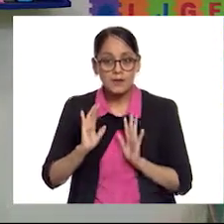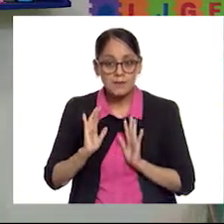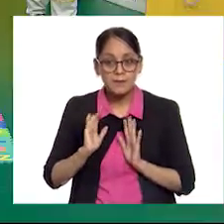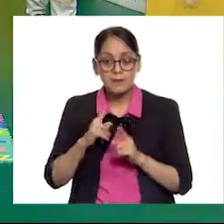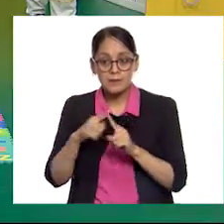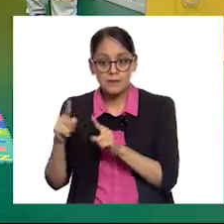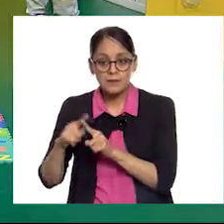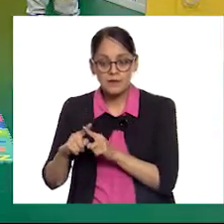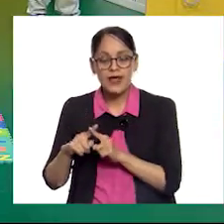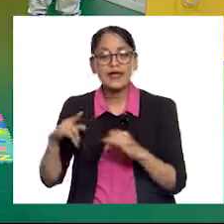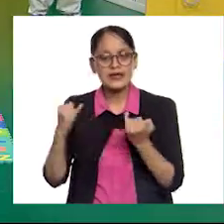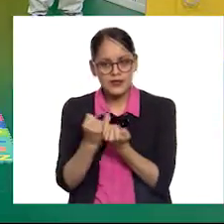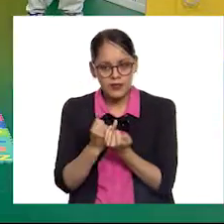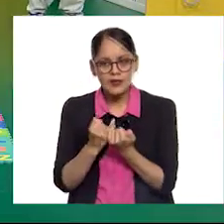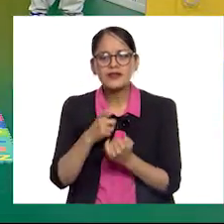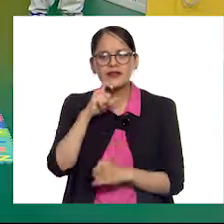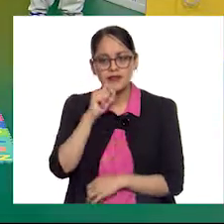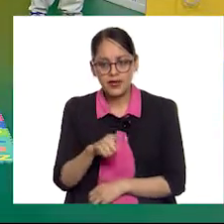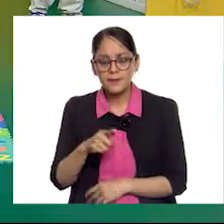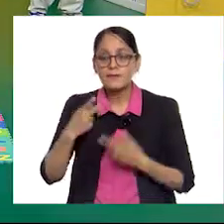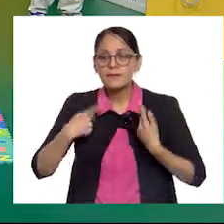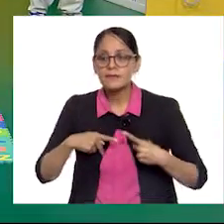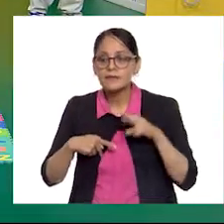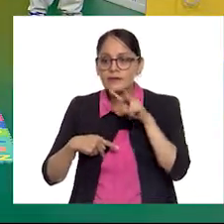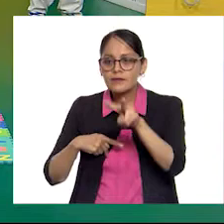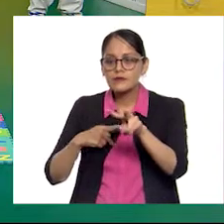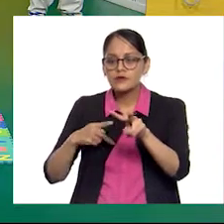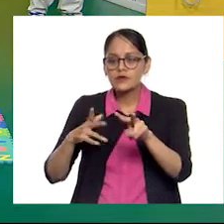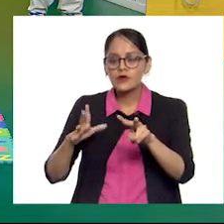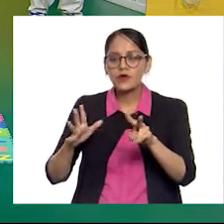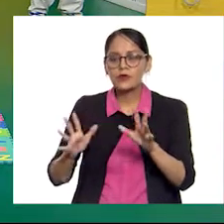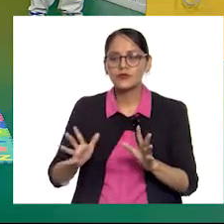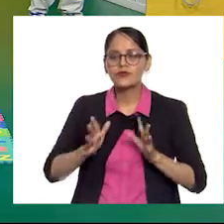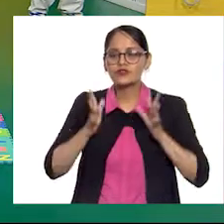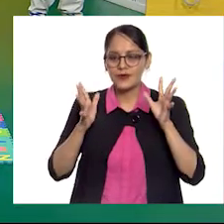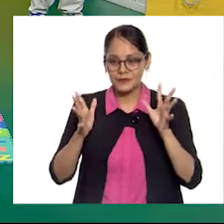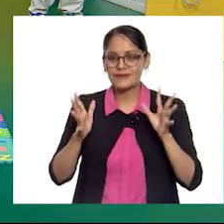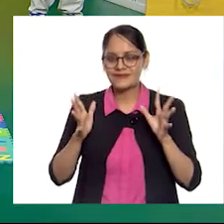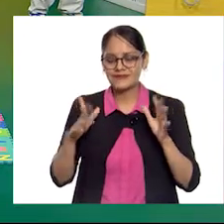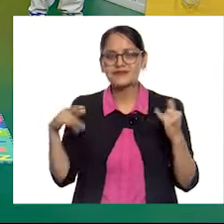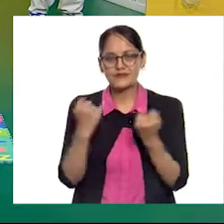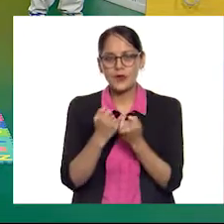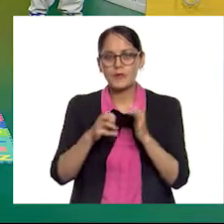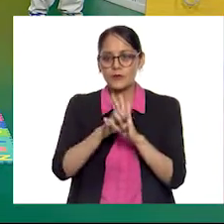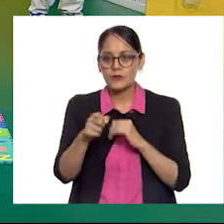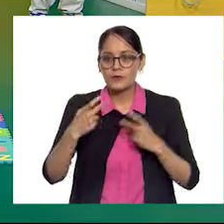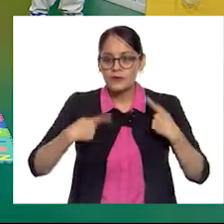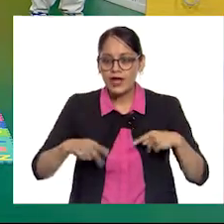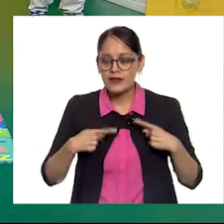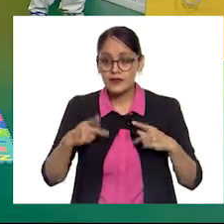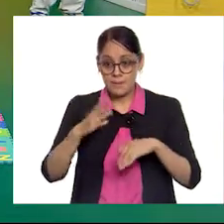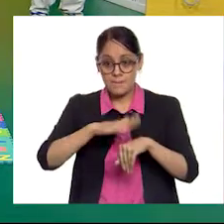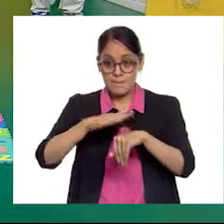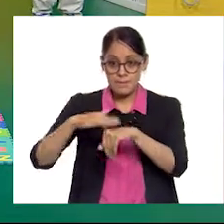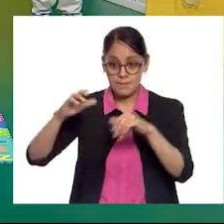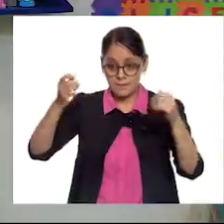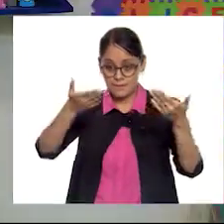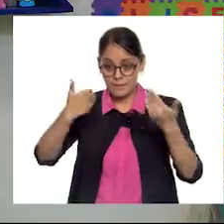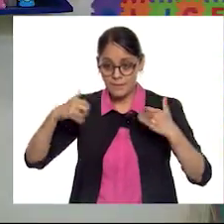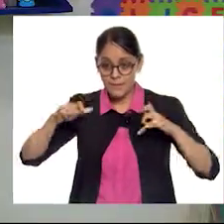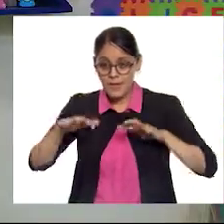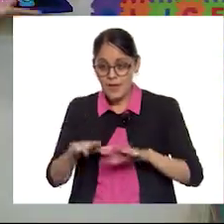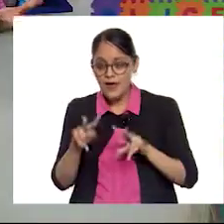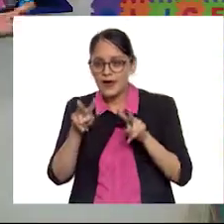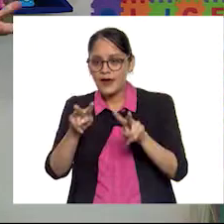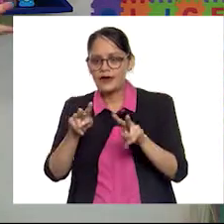eso, que llegue a sorprender a la gente que lo va a ver, que la exacto gente, digamos, que no se convocó específicamente para